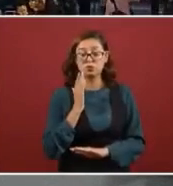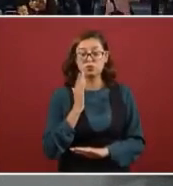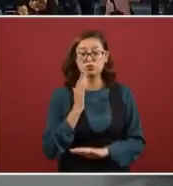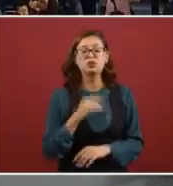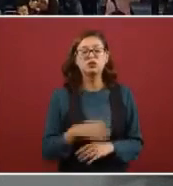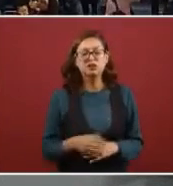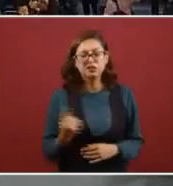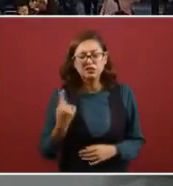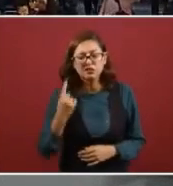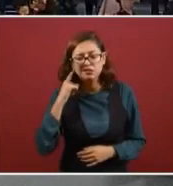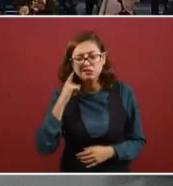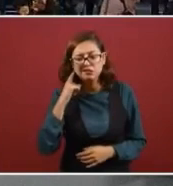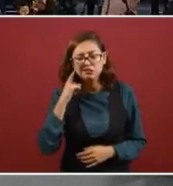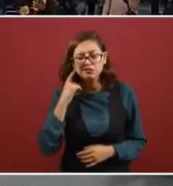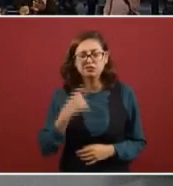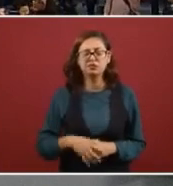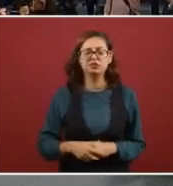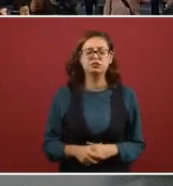¿eh?